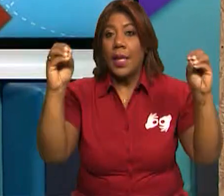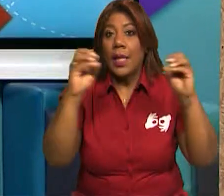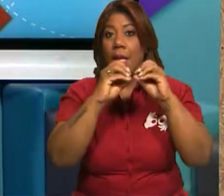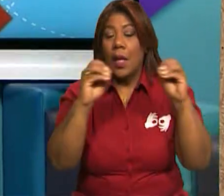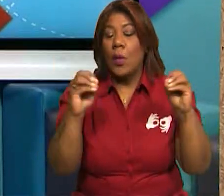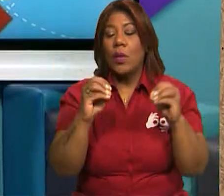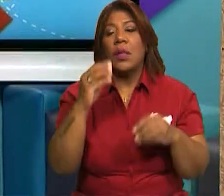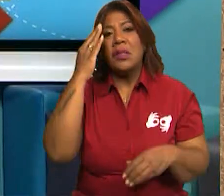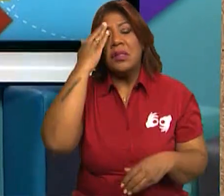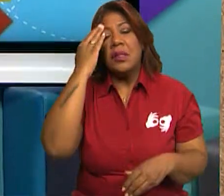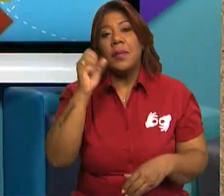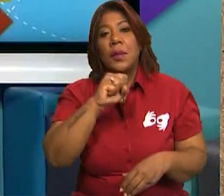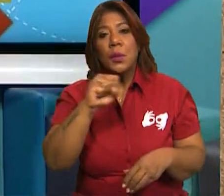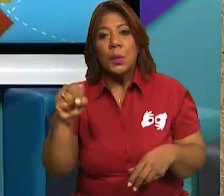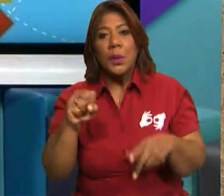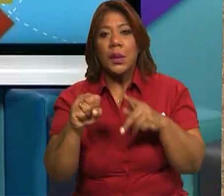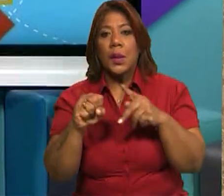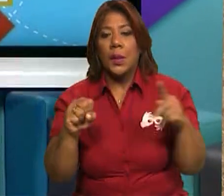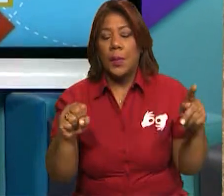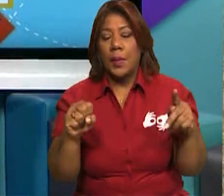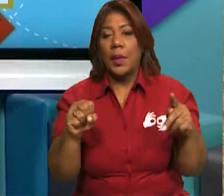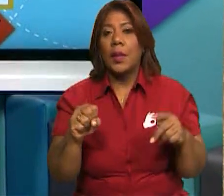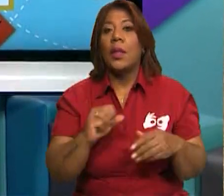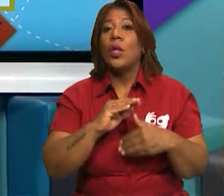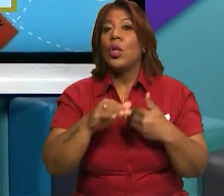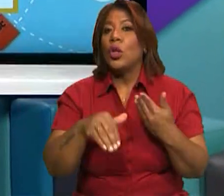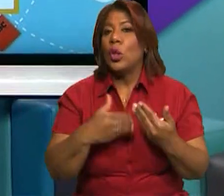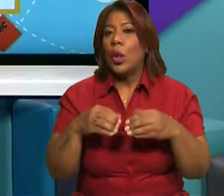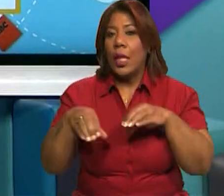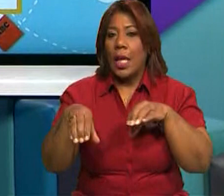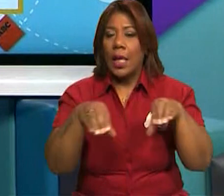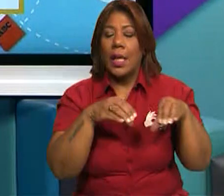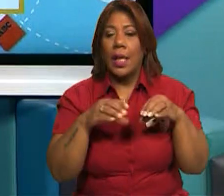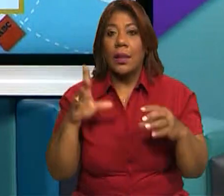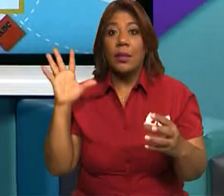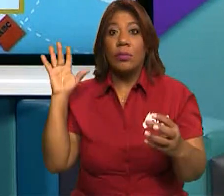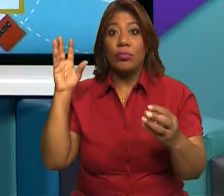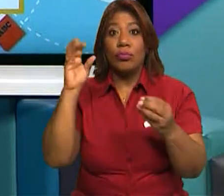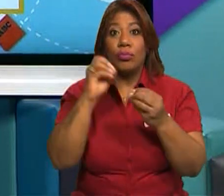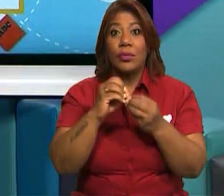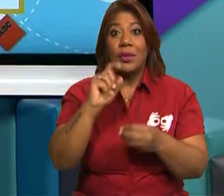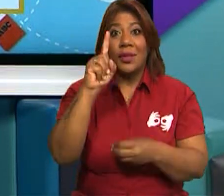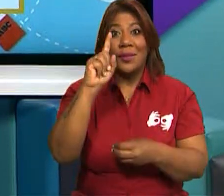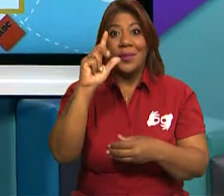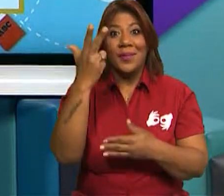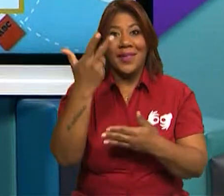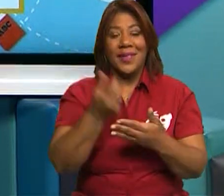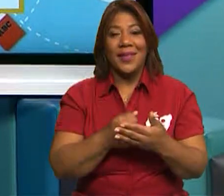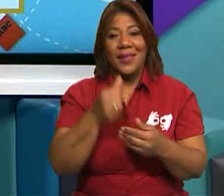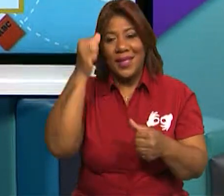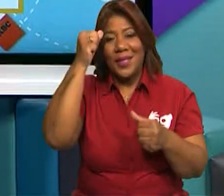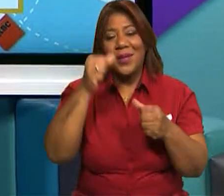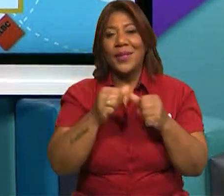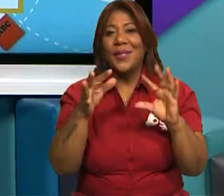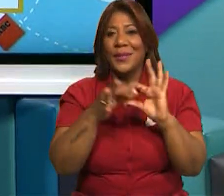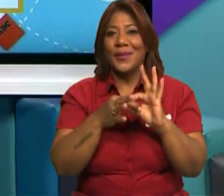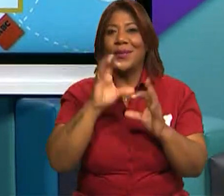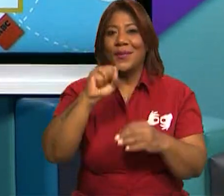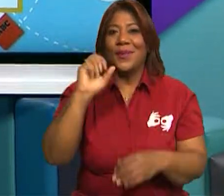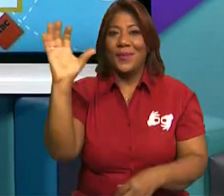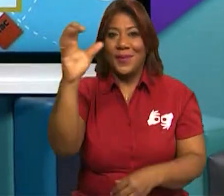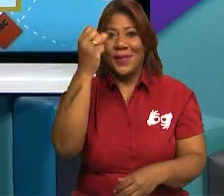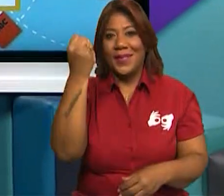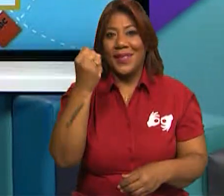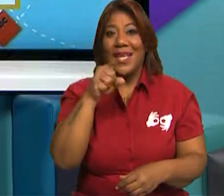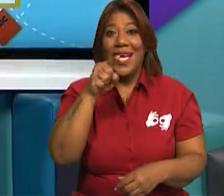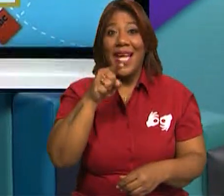y predicado. De esta manera el niño puede realizar todas las actividades dadas en el trimestre. Recuerde que juntos podemos